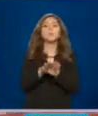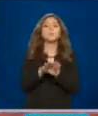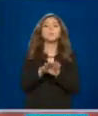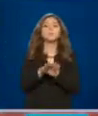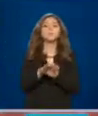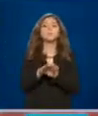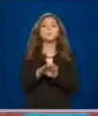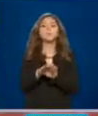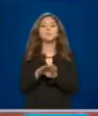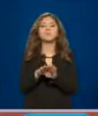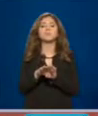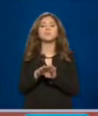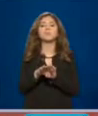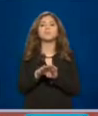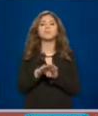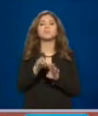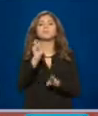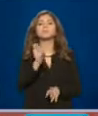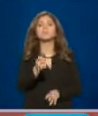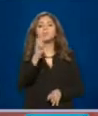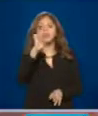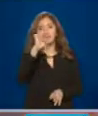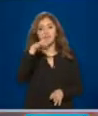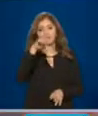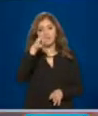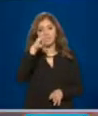del equinoccio